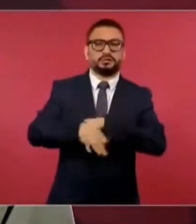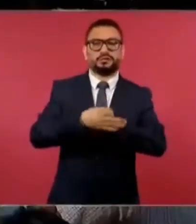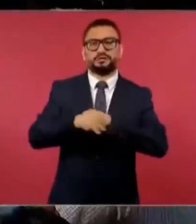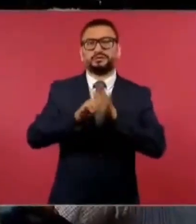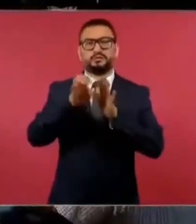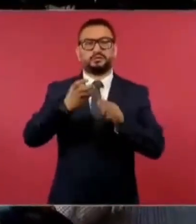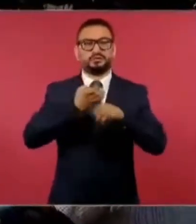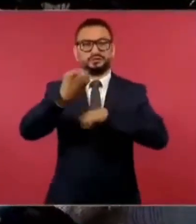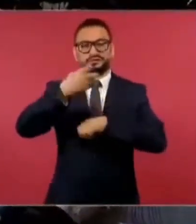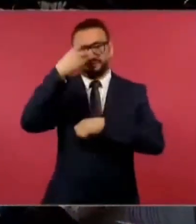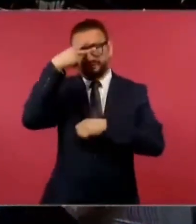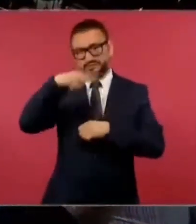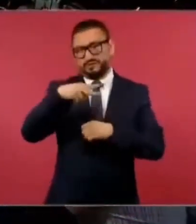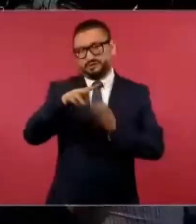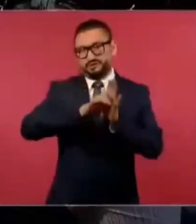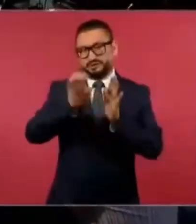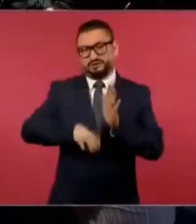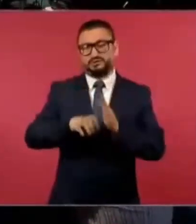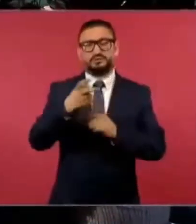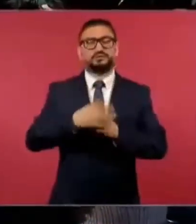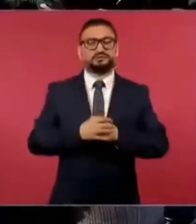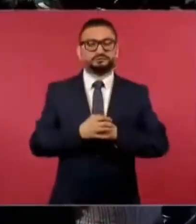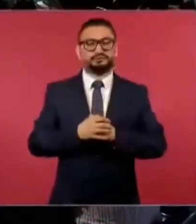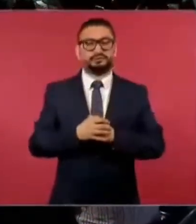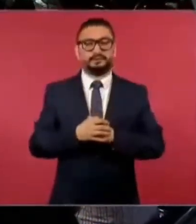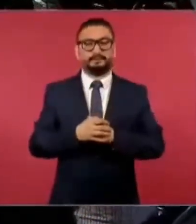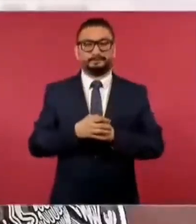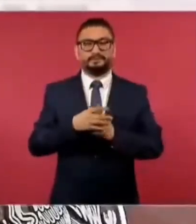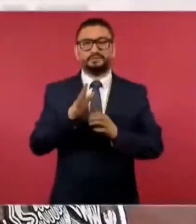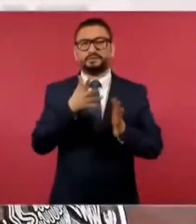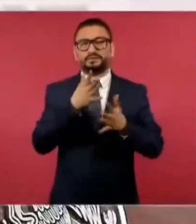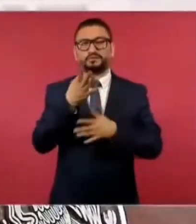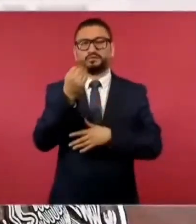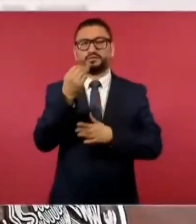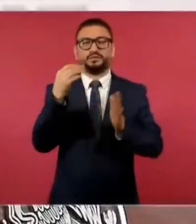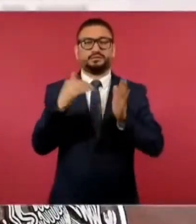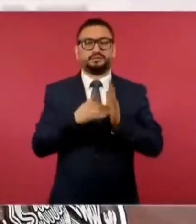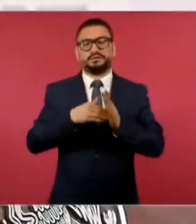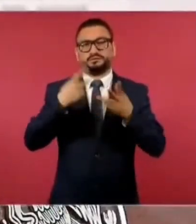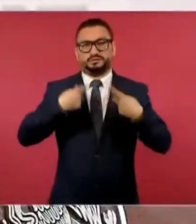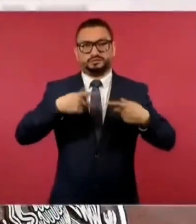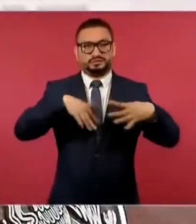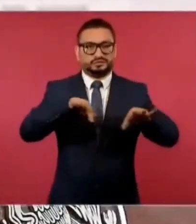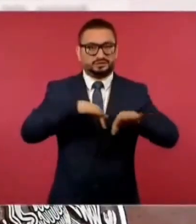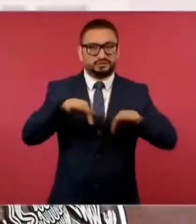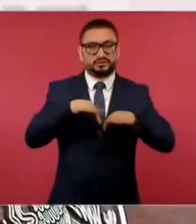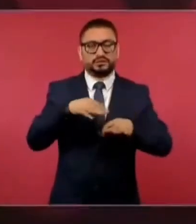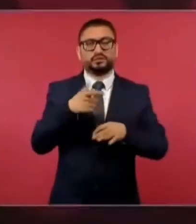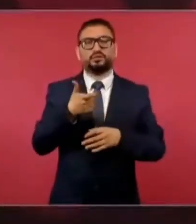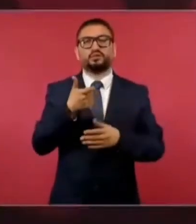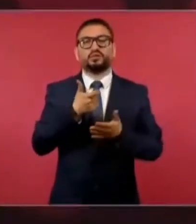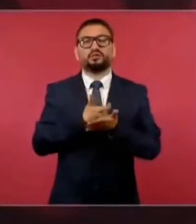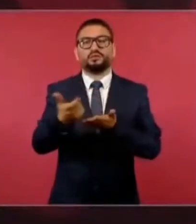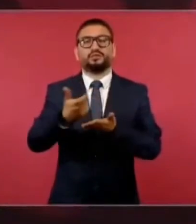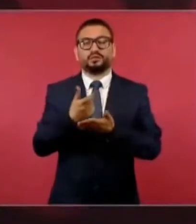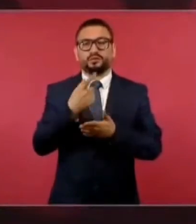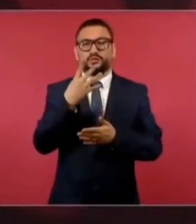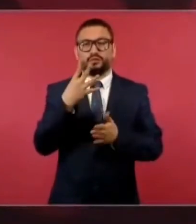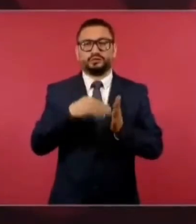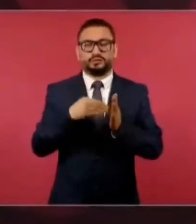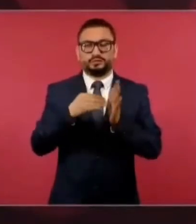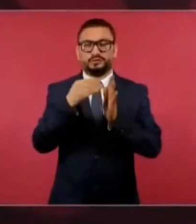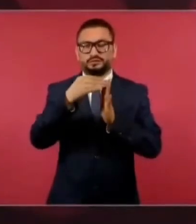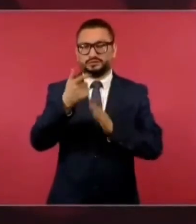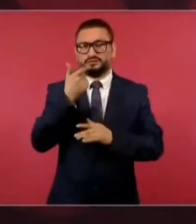Estado de México, por poner algún ejemplo, es de cerca de 9,000 trabajadores y cuesta cerca de 4,000 millones de pesos al año. Hay